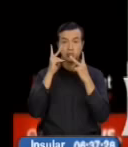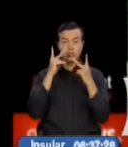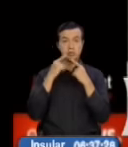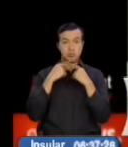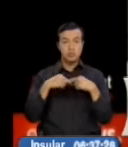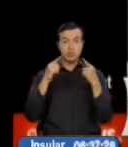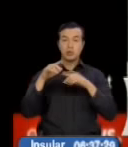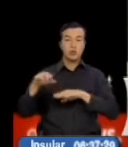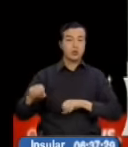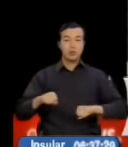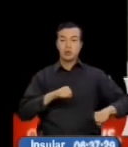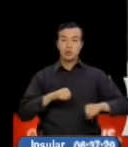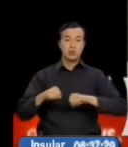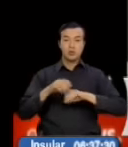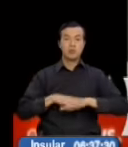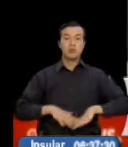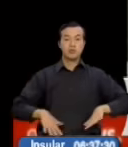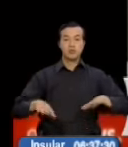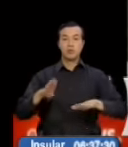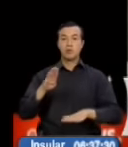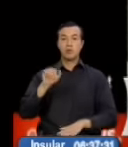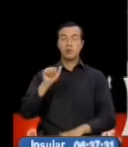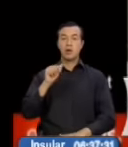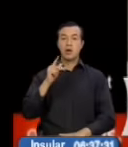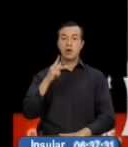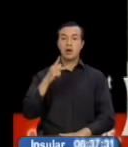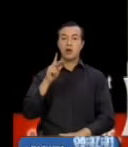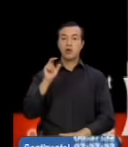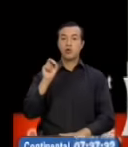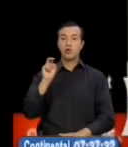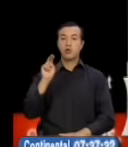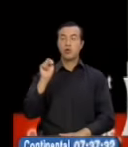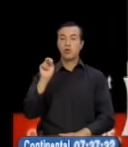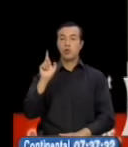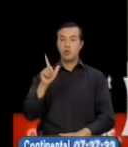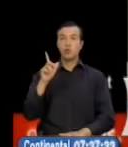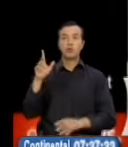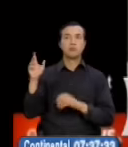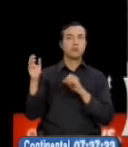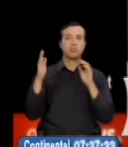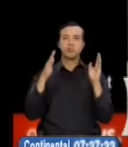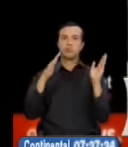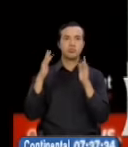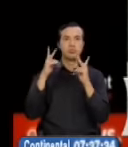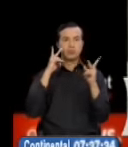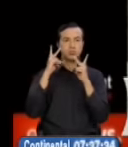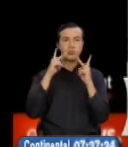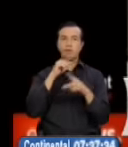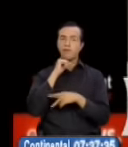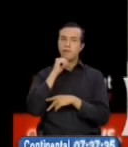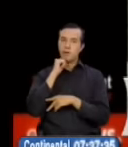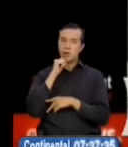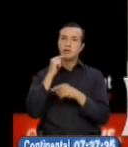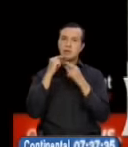sísmica se pudo sentir en Bangkok, donde los edificios se movieron. Hay imágenes todavía que no